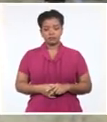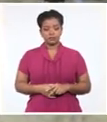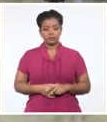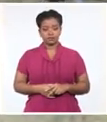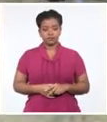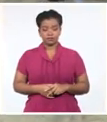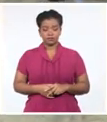cubana